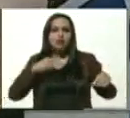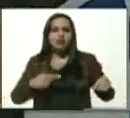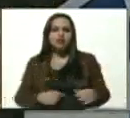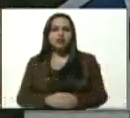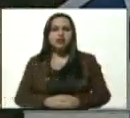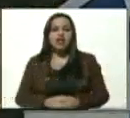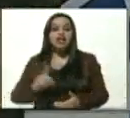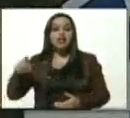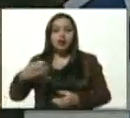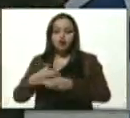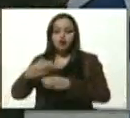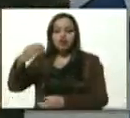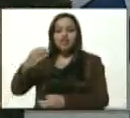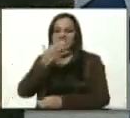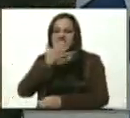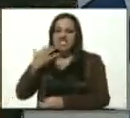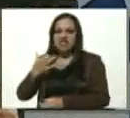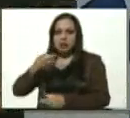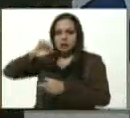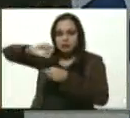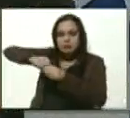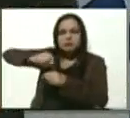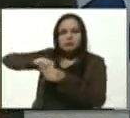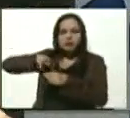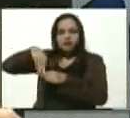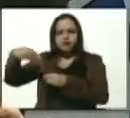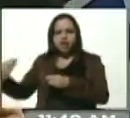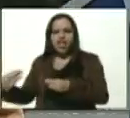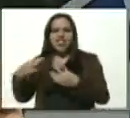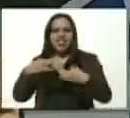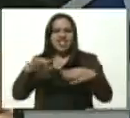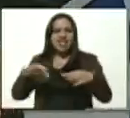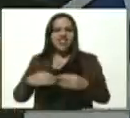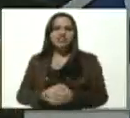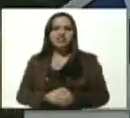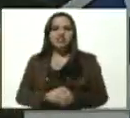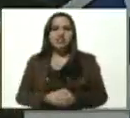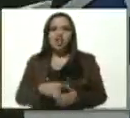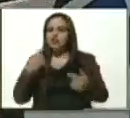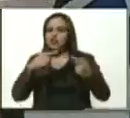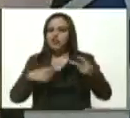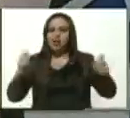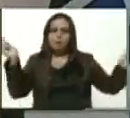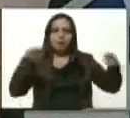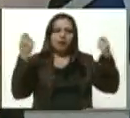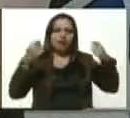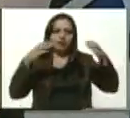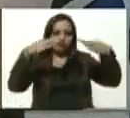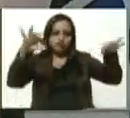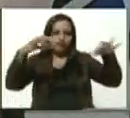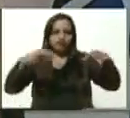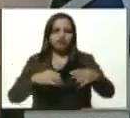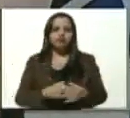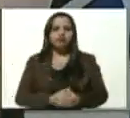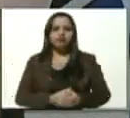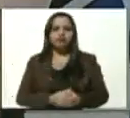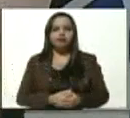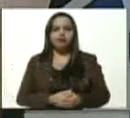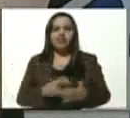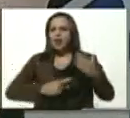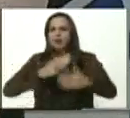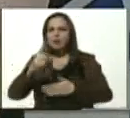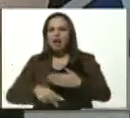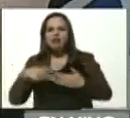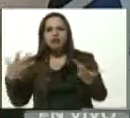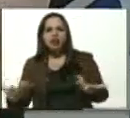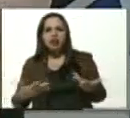tela, así como de diversos panfletos que ya mostramos a todos ustedes. El plan era